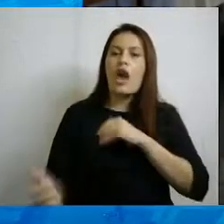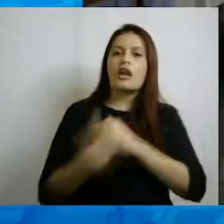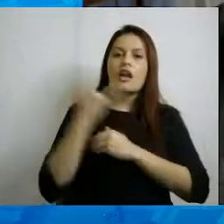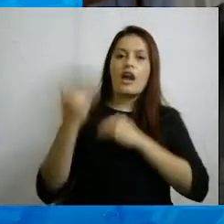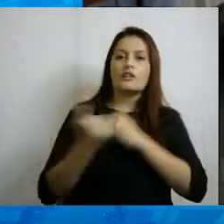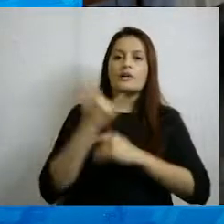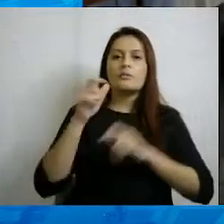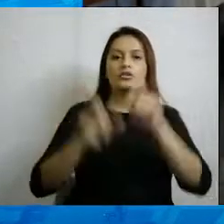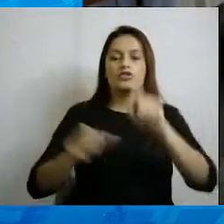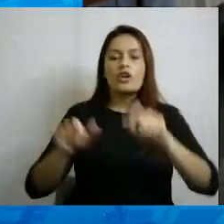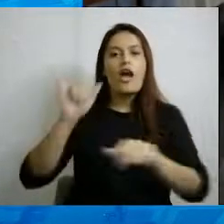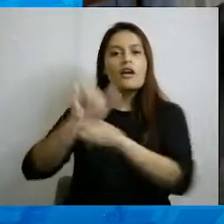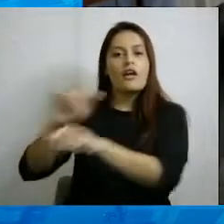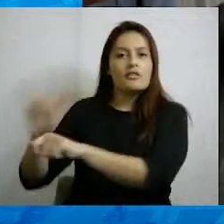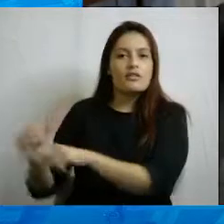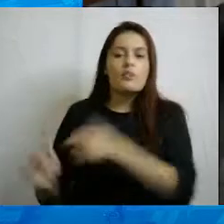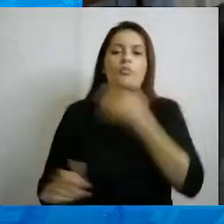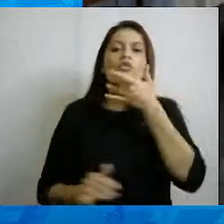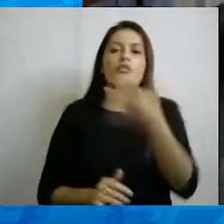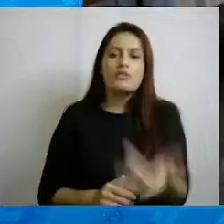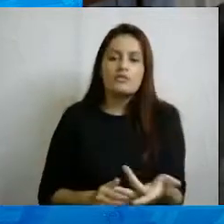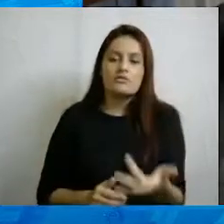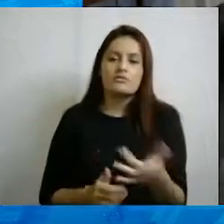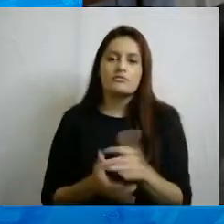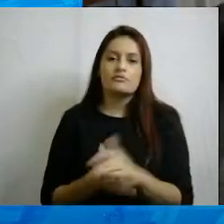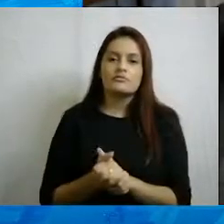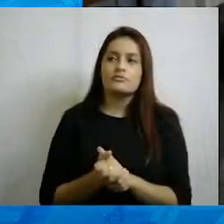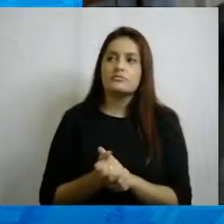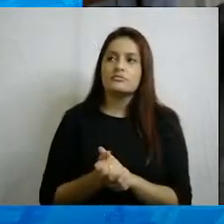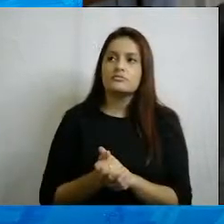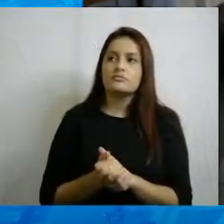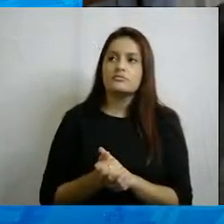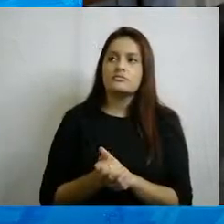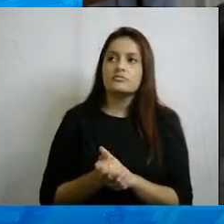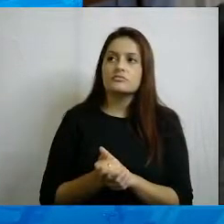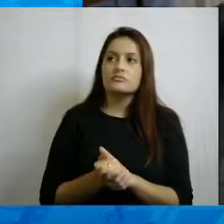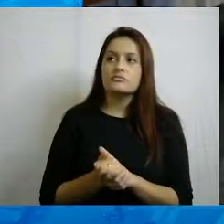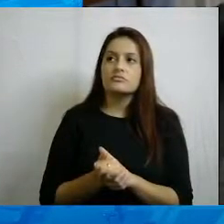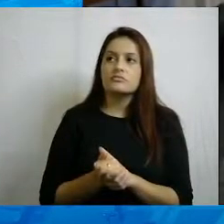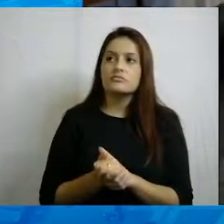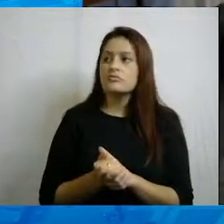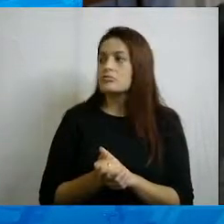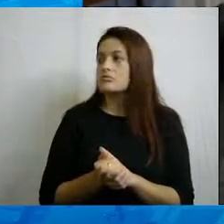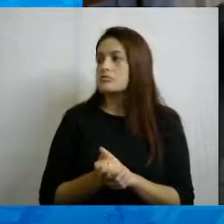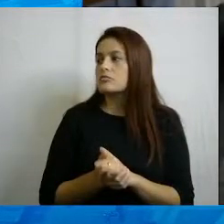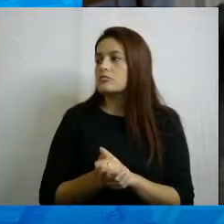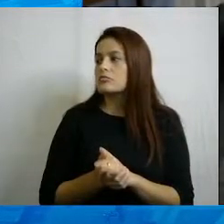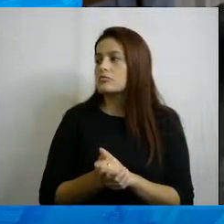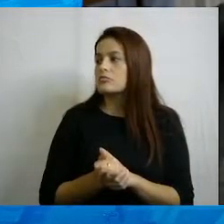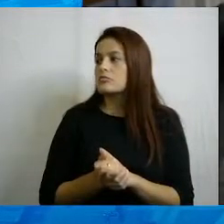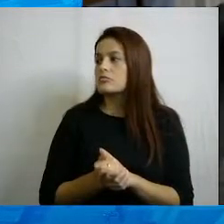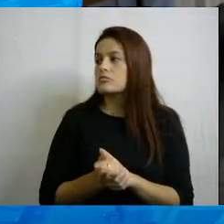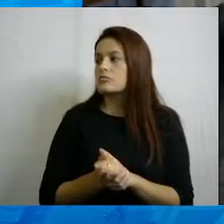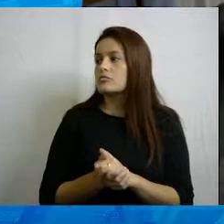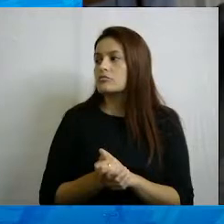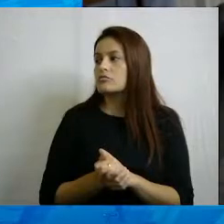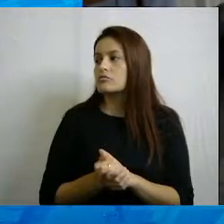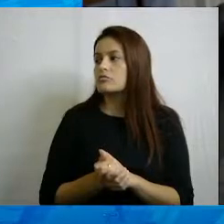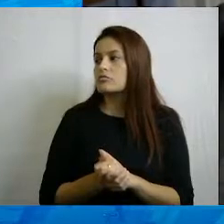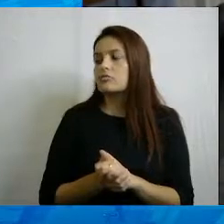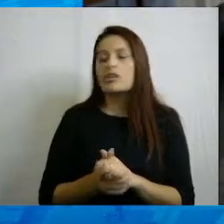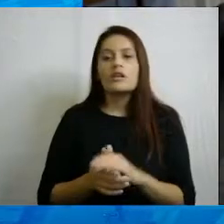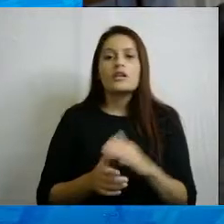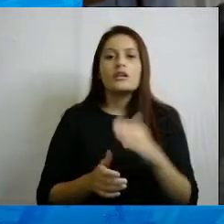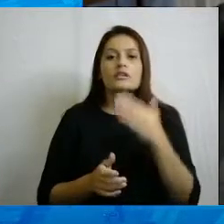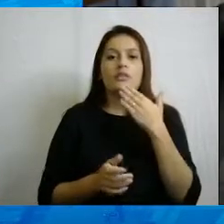Y también lo otro, no sé, hacer publicidad, propaganda, de que no es legal, porque la gente se viene